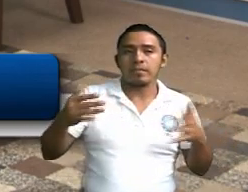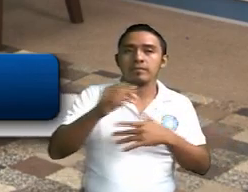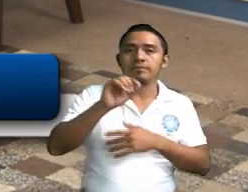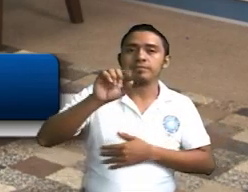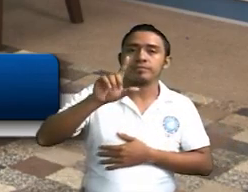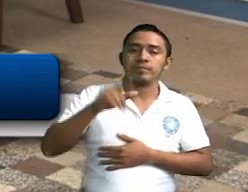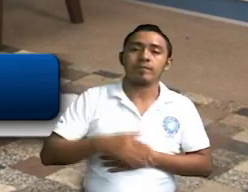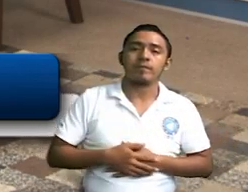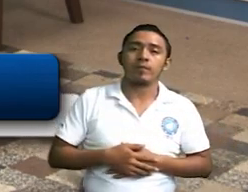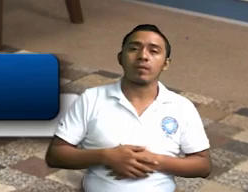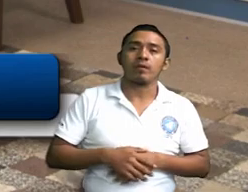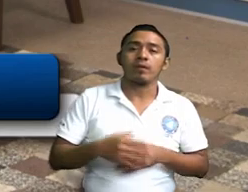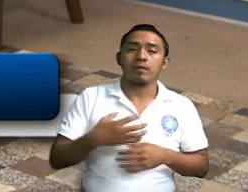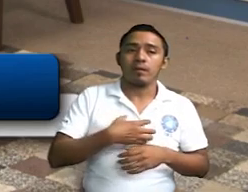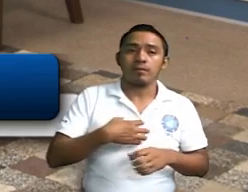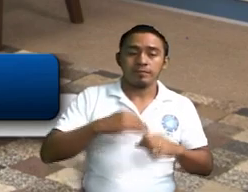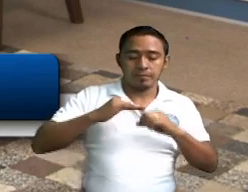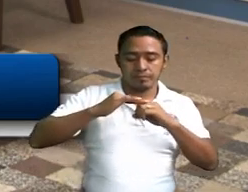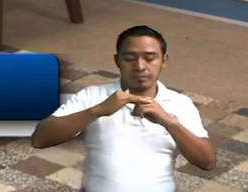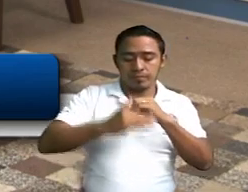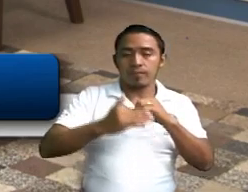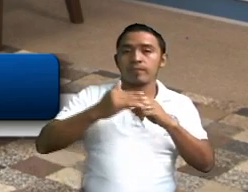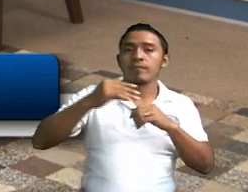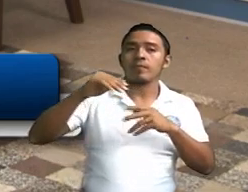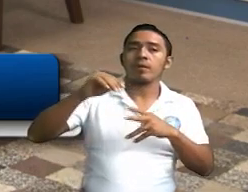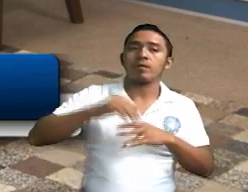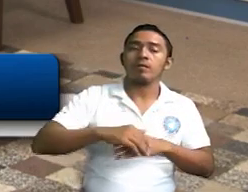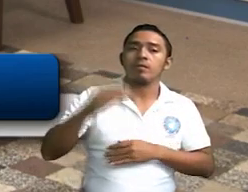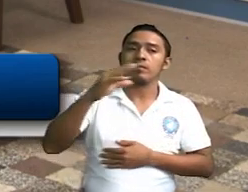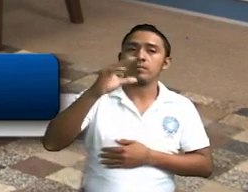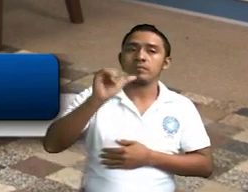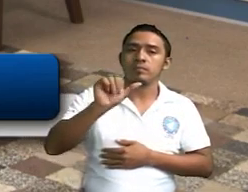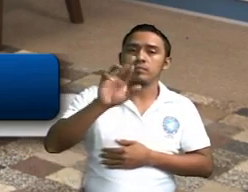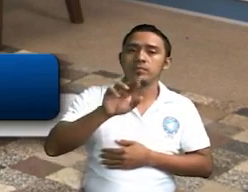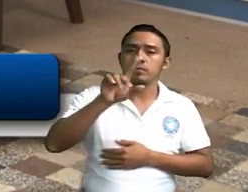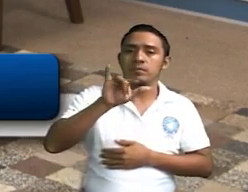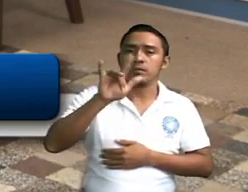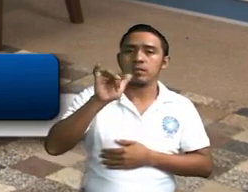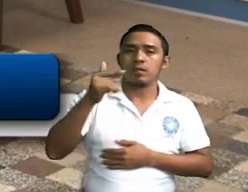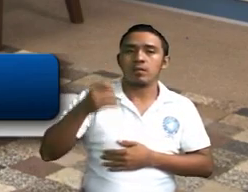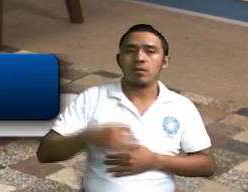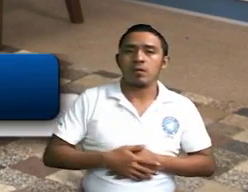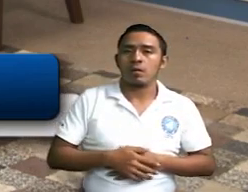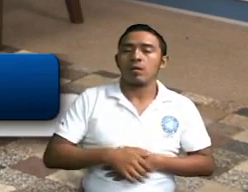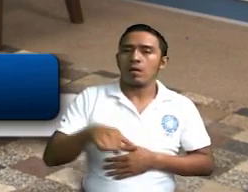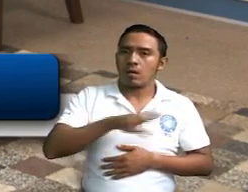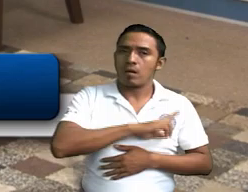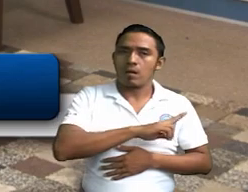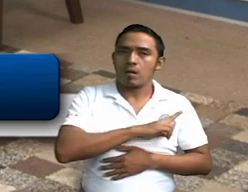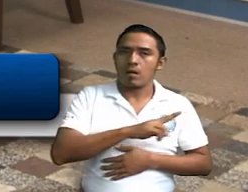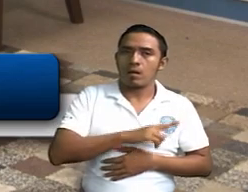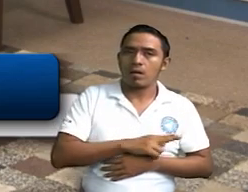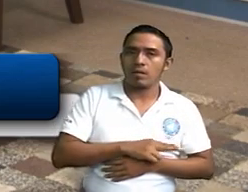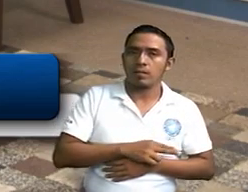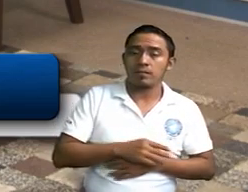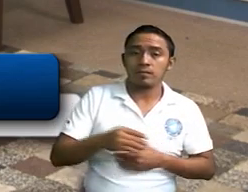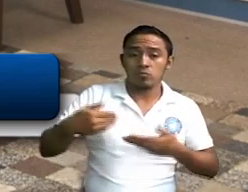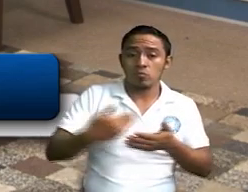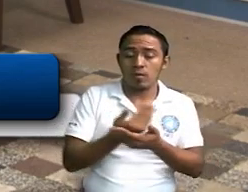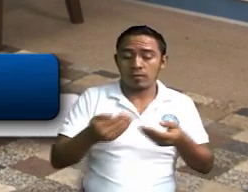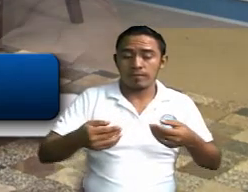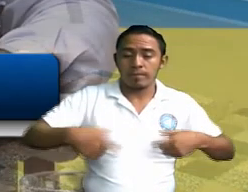No, de los cartílagos. He escuchado hablar de los implantes de cadera en el Hospital Alemán